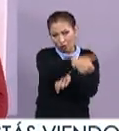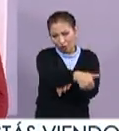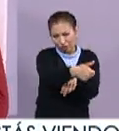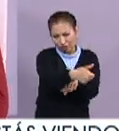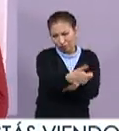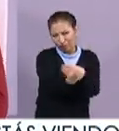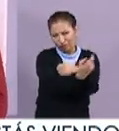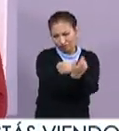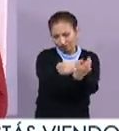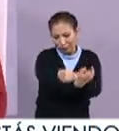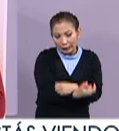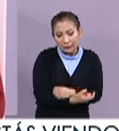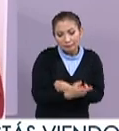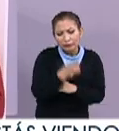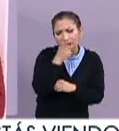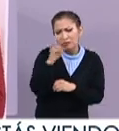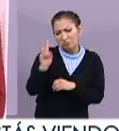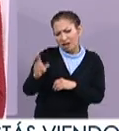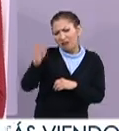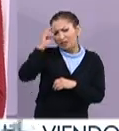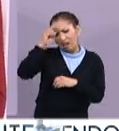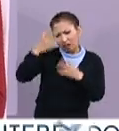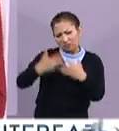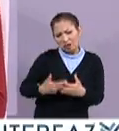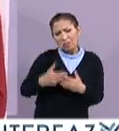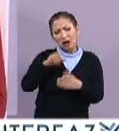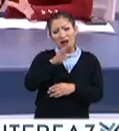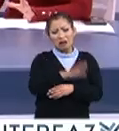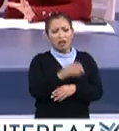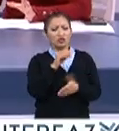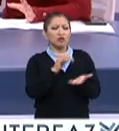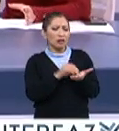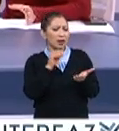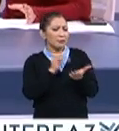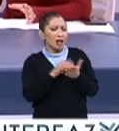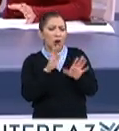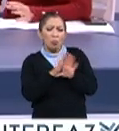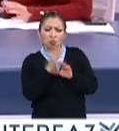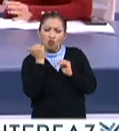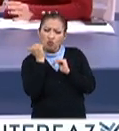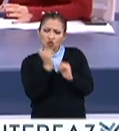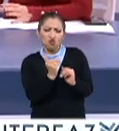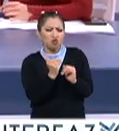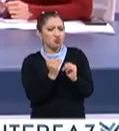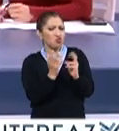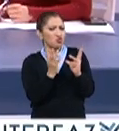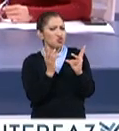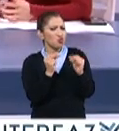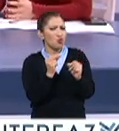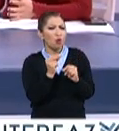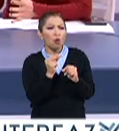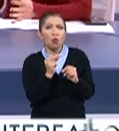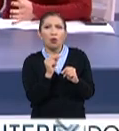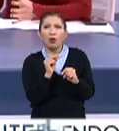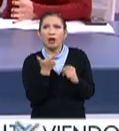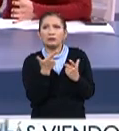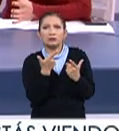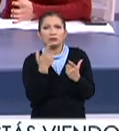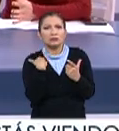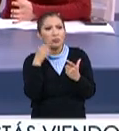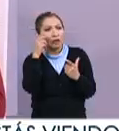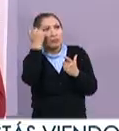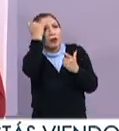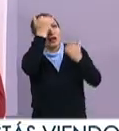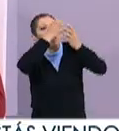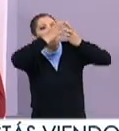autónomos, etcétera, y decía que en realidad la inteligencia artificial todavía está muy acotada, que realmente no es esto que nosotros